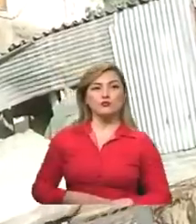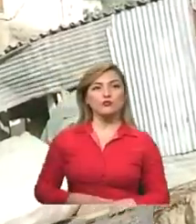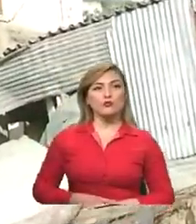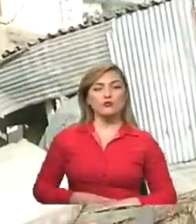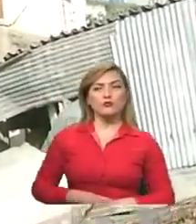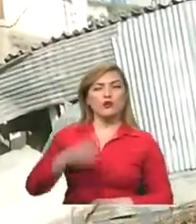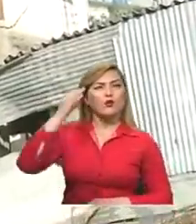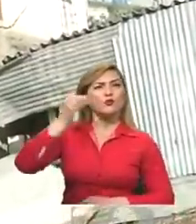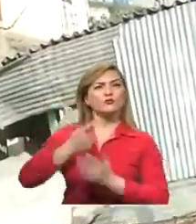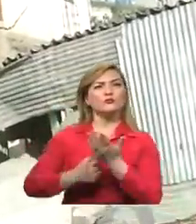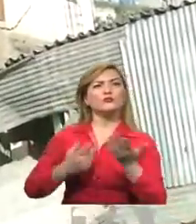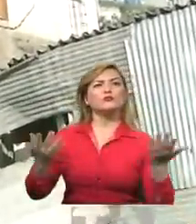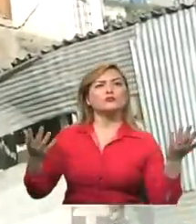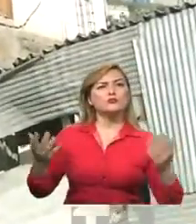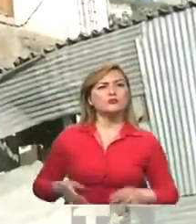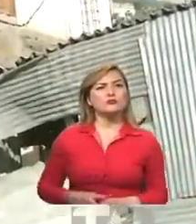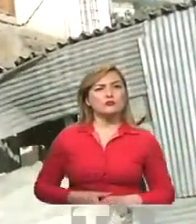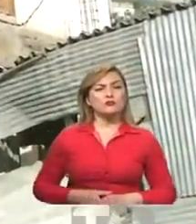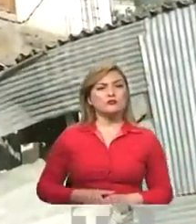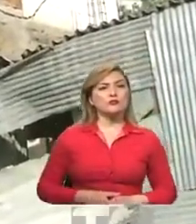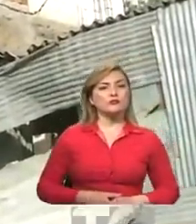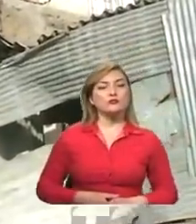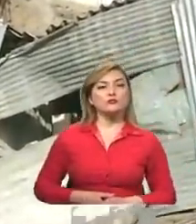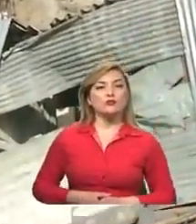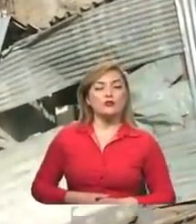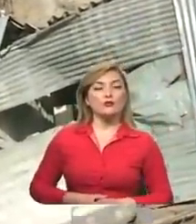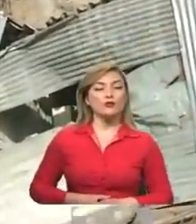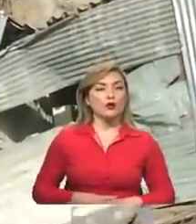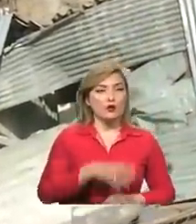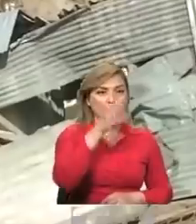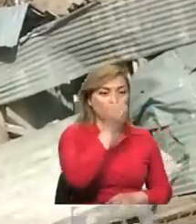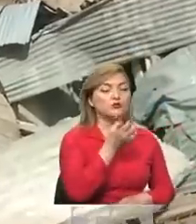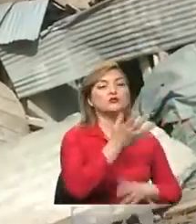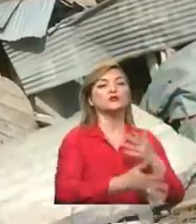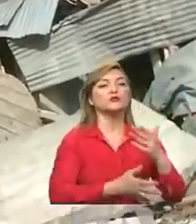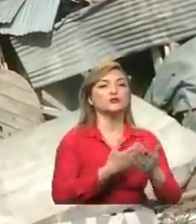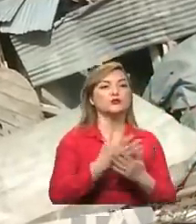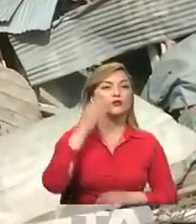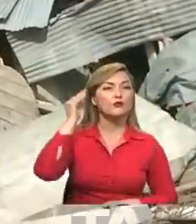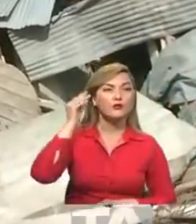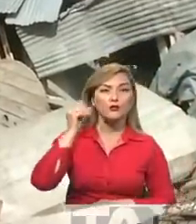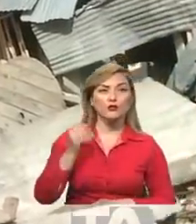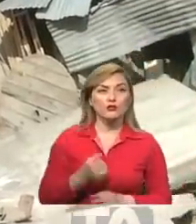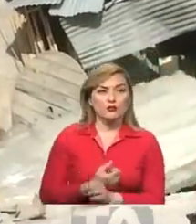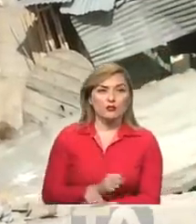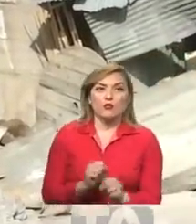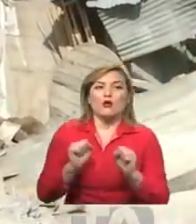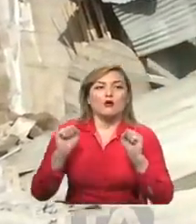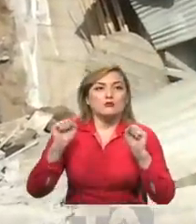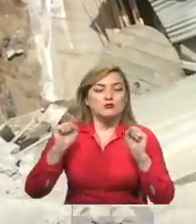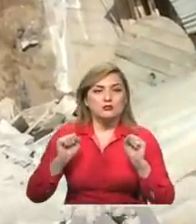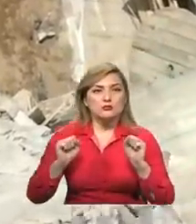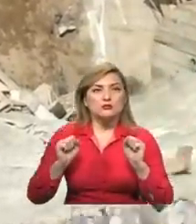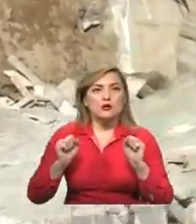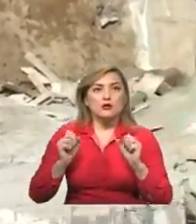ustedes escucharon el momento en el que ocurrió esta tragedia. Buenos días con todos. Se escuchó un terrible estruendo, entonces no se sabía